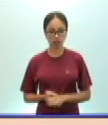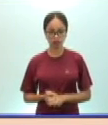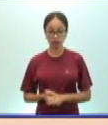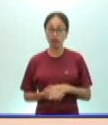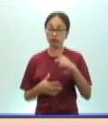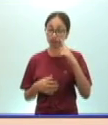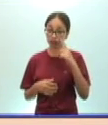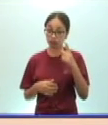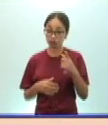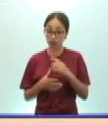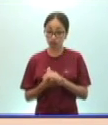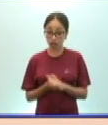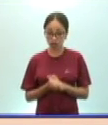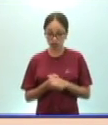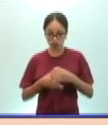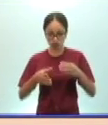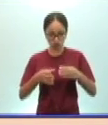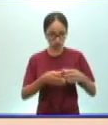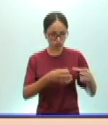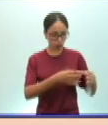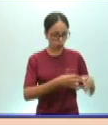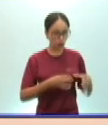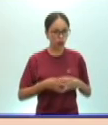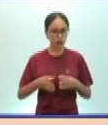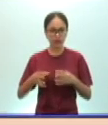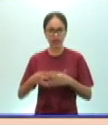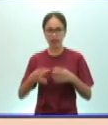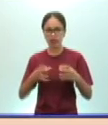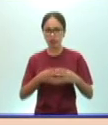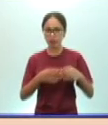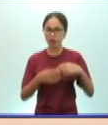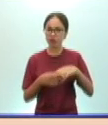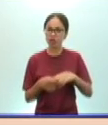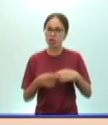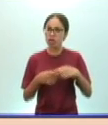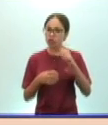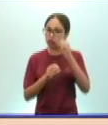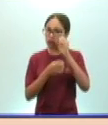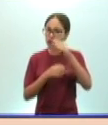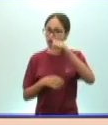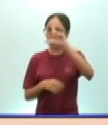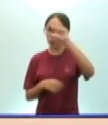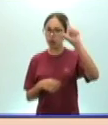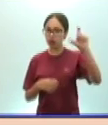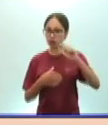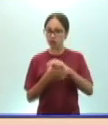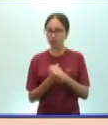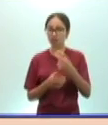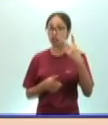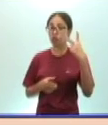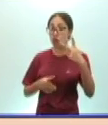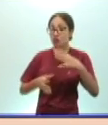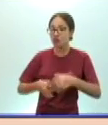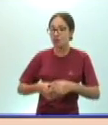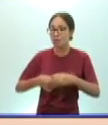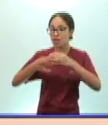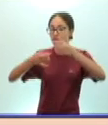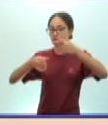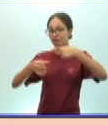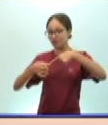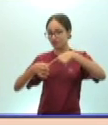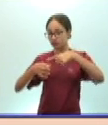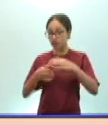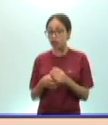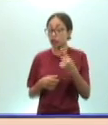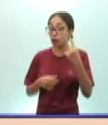Bien, ¿qué útiles de laboratorio se emplearon? Empleamos 2 vasos de precipitados y un agitador de